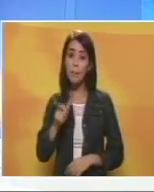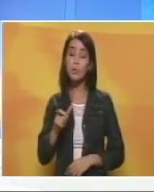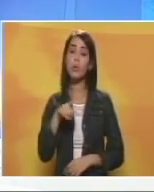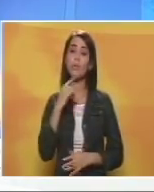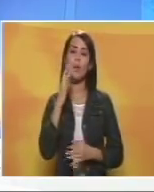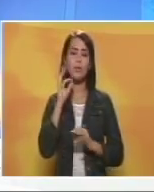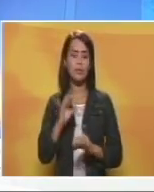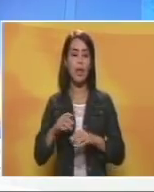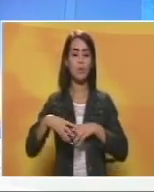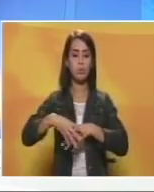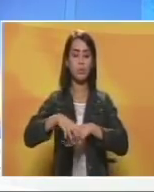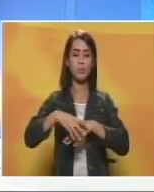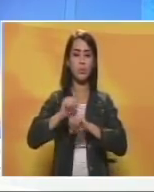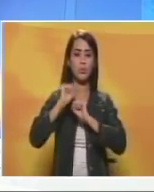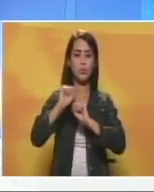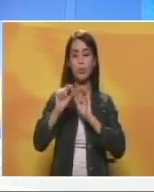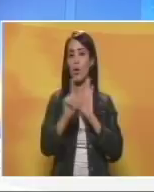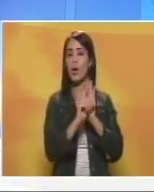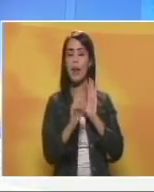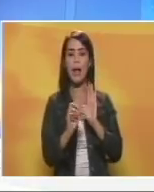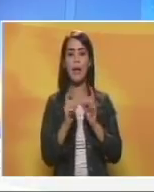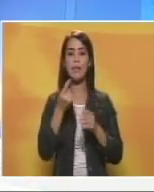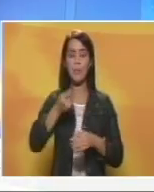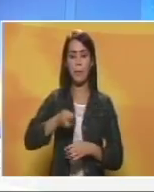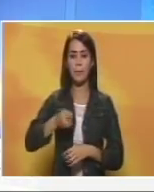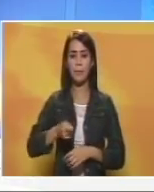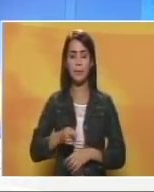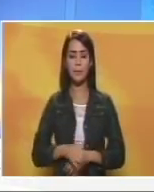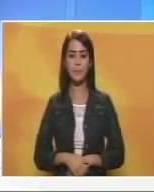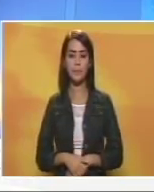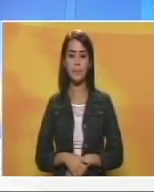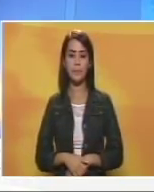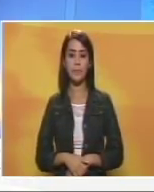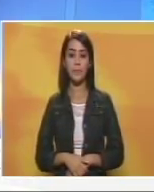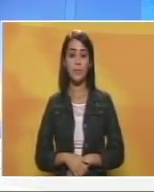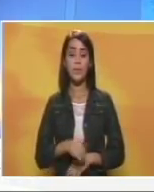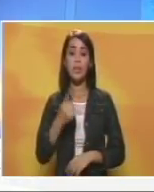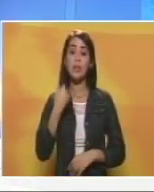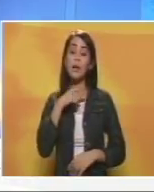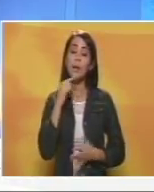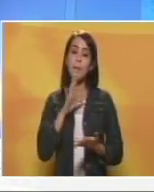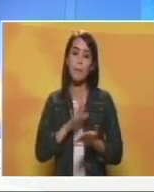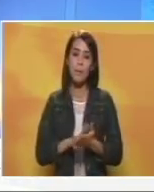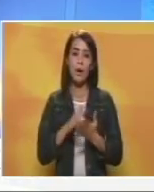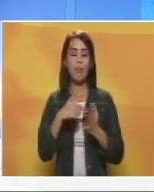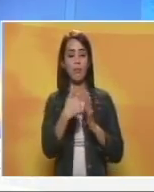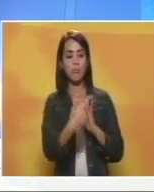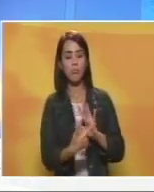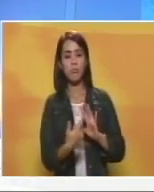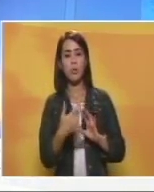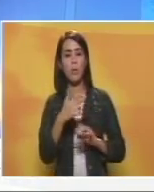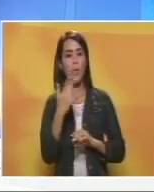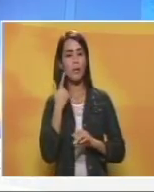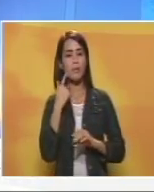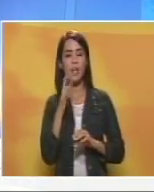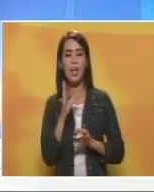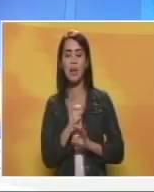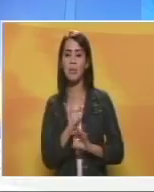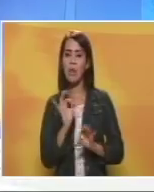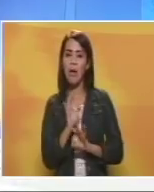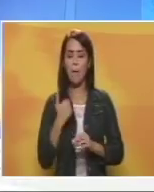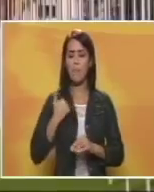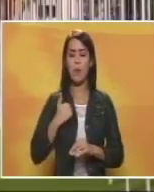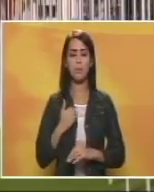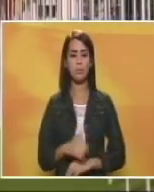recientes manifestaciones contra la reforma del sistema de pensiones. A su juicio, varias de las muertes podrían equivaler a asesinatos no